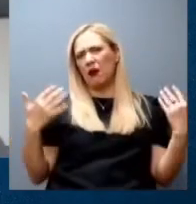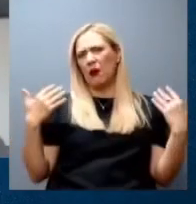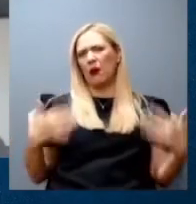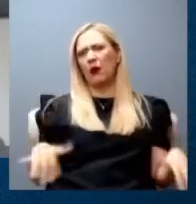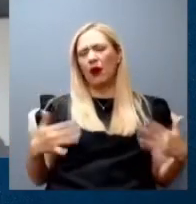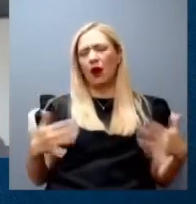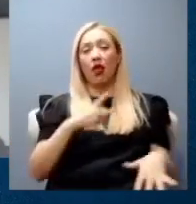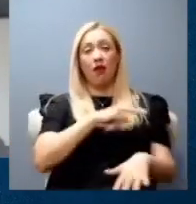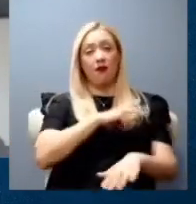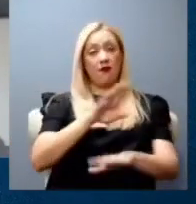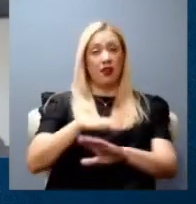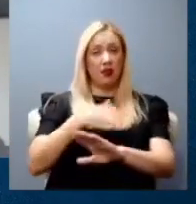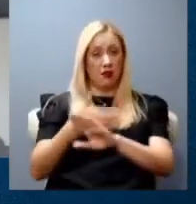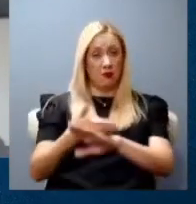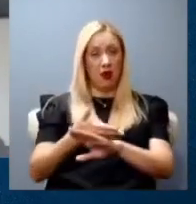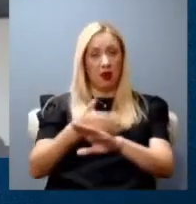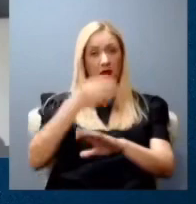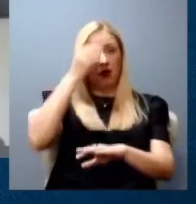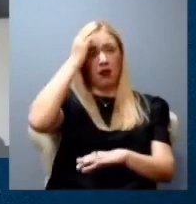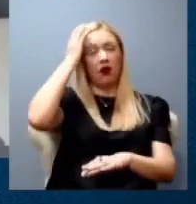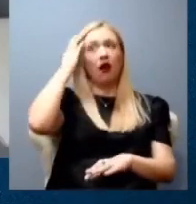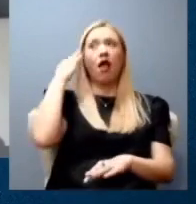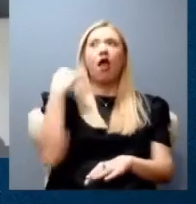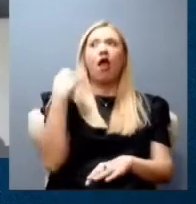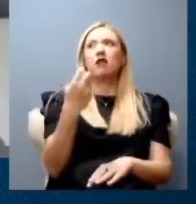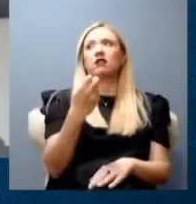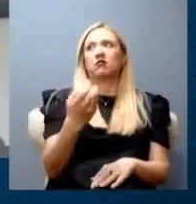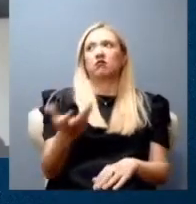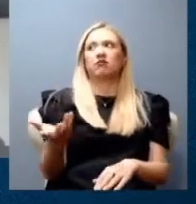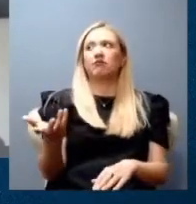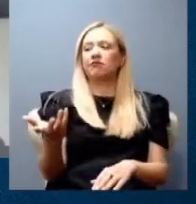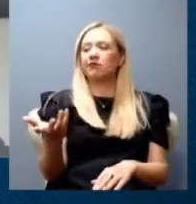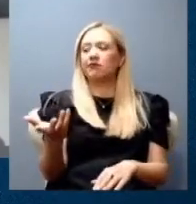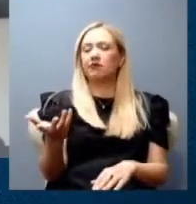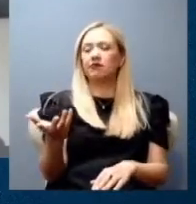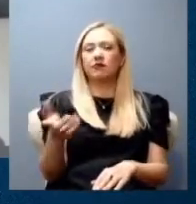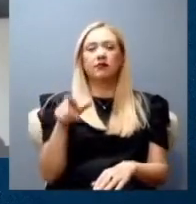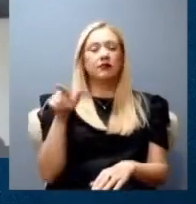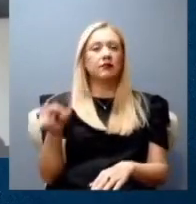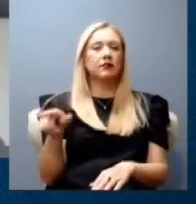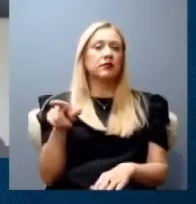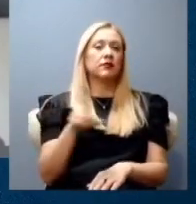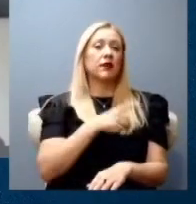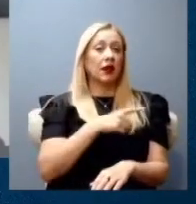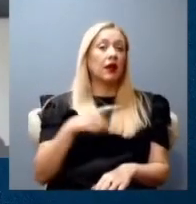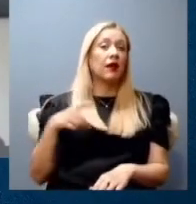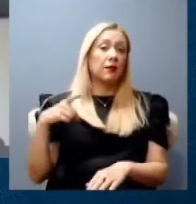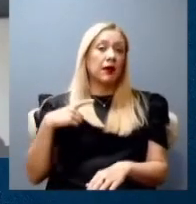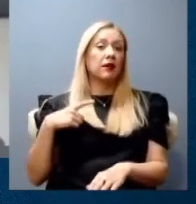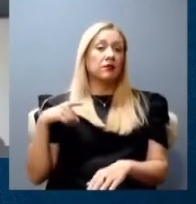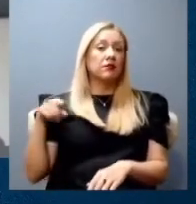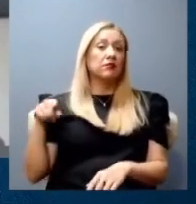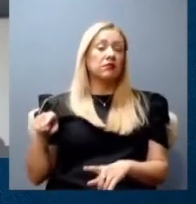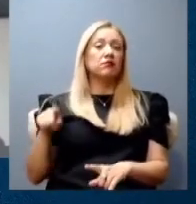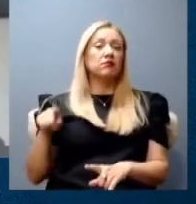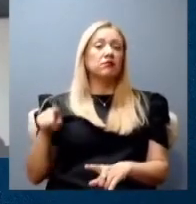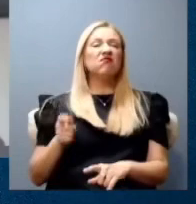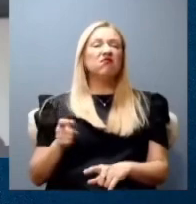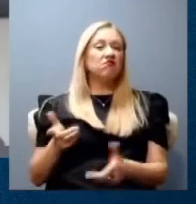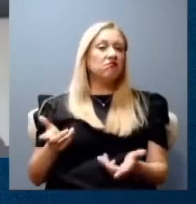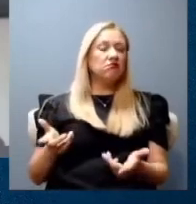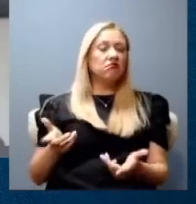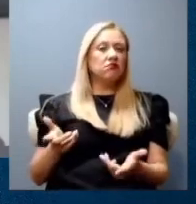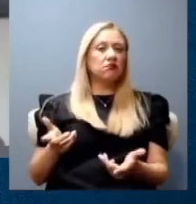una violación de derechos humanos le asiste, digamos, o debería tener mejor la garantía